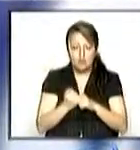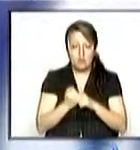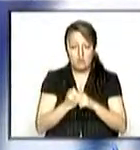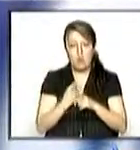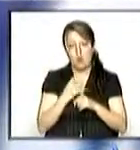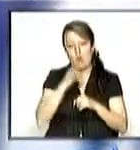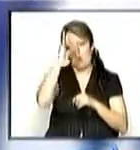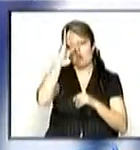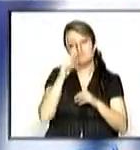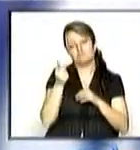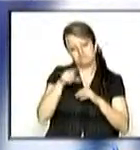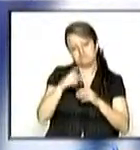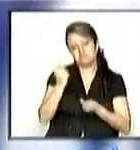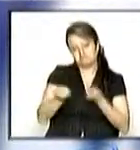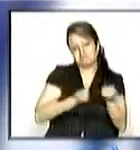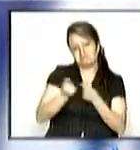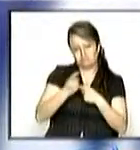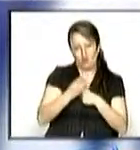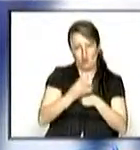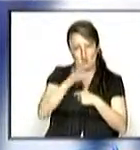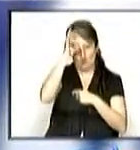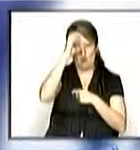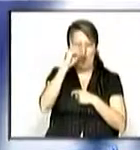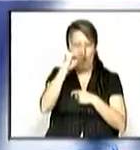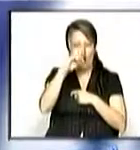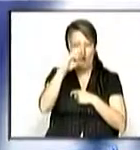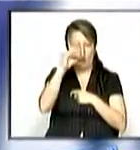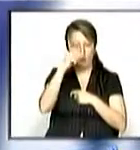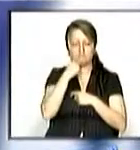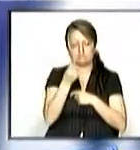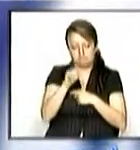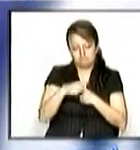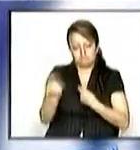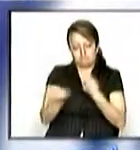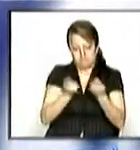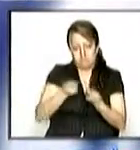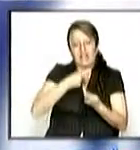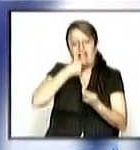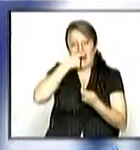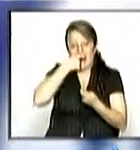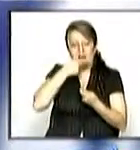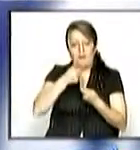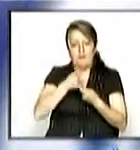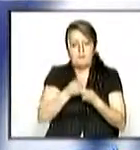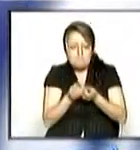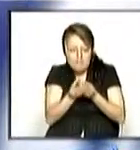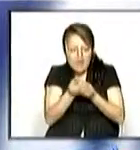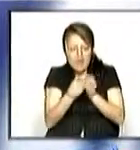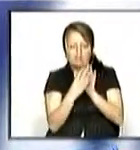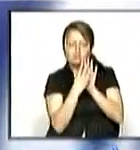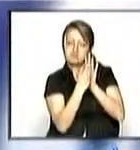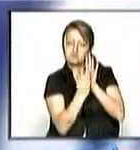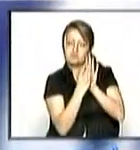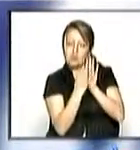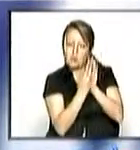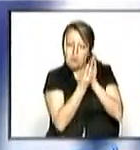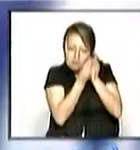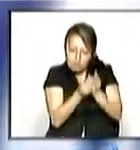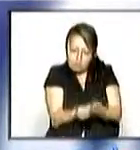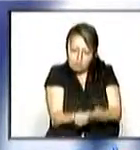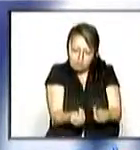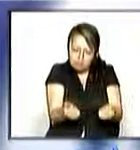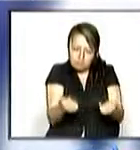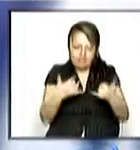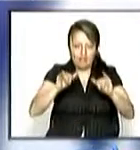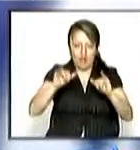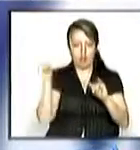el oro también lo estamos manejando porque como estamos hablando acá, hay situaciones de dentulismo o de falta